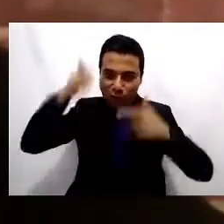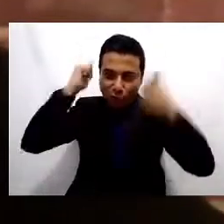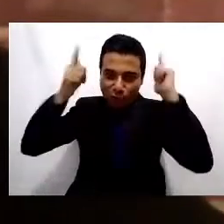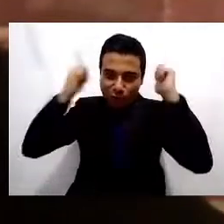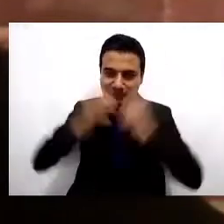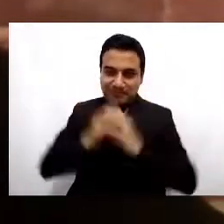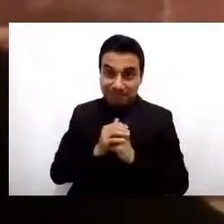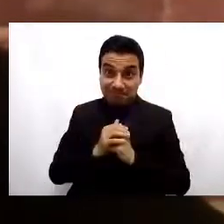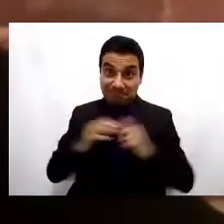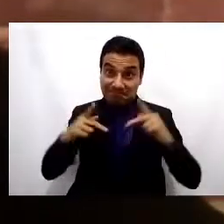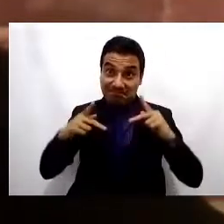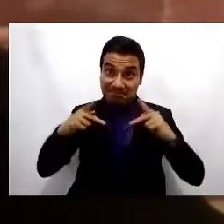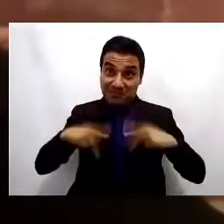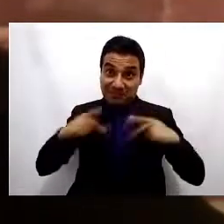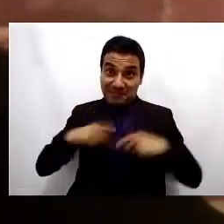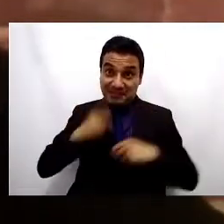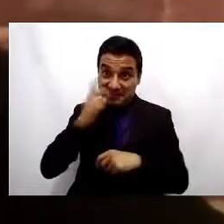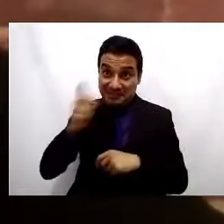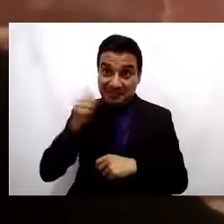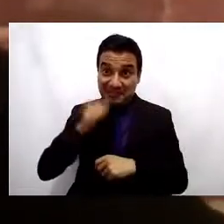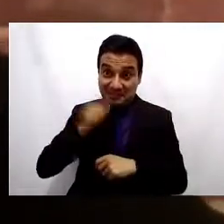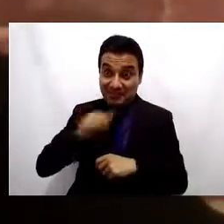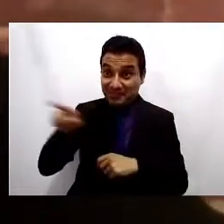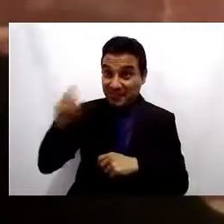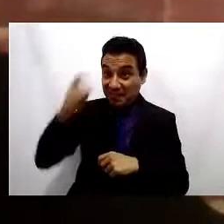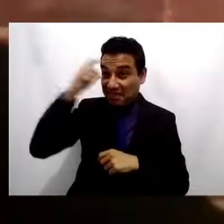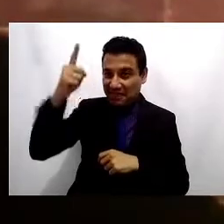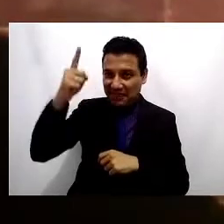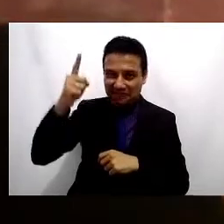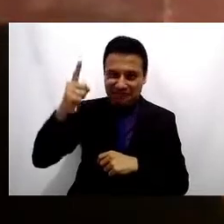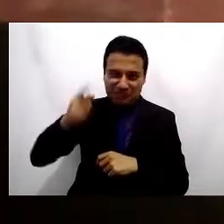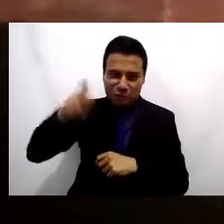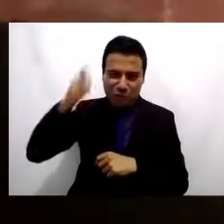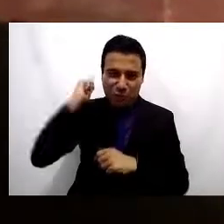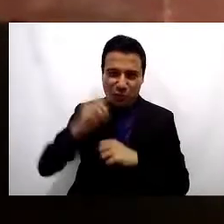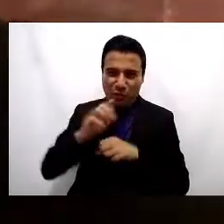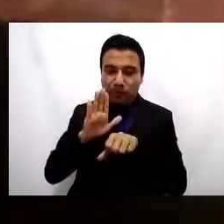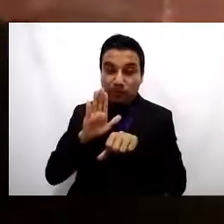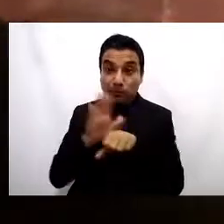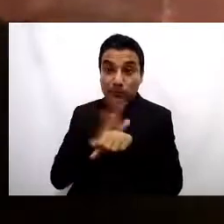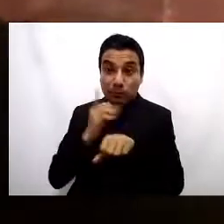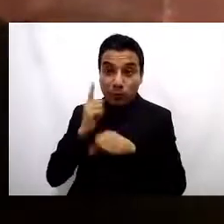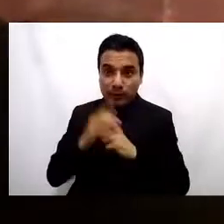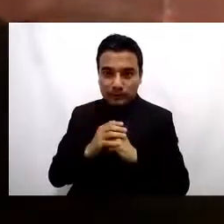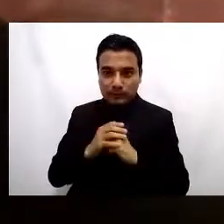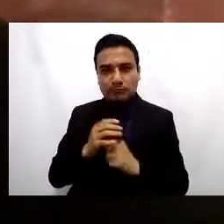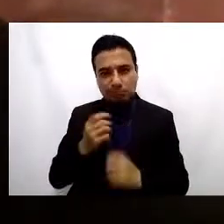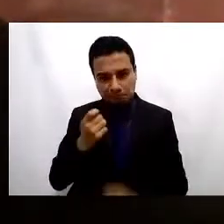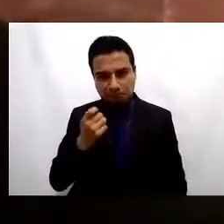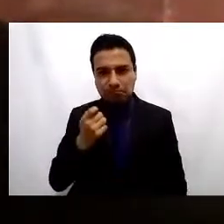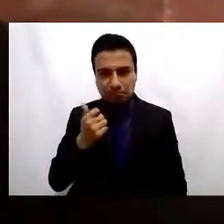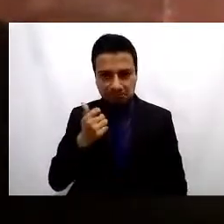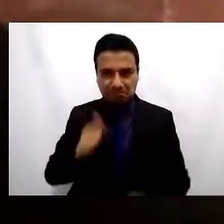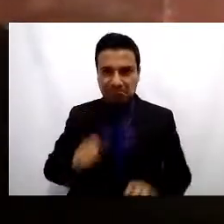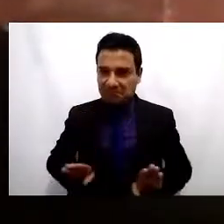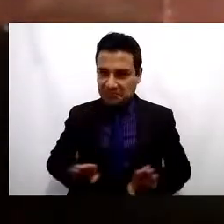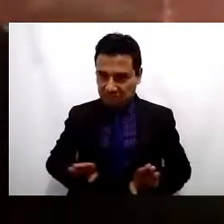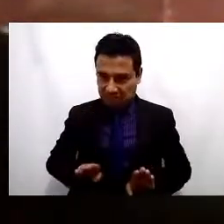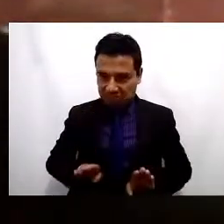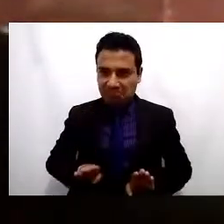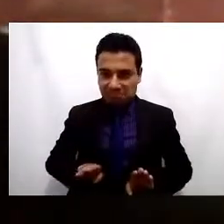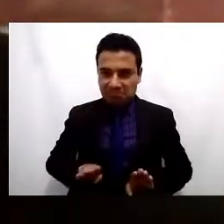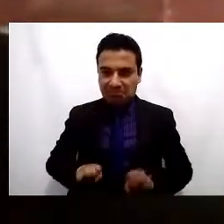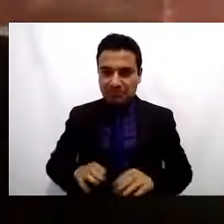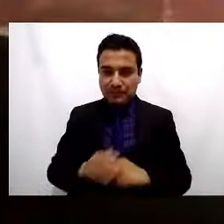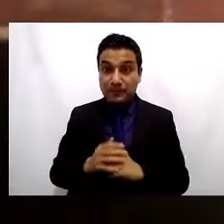la creación y a la creatividad con la locura. ¿Por qué? Porque comparten mecanismos. El gran mecanismo que